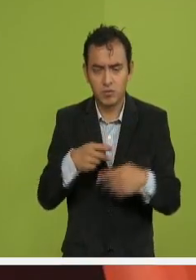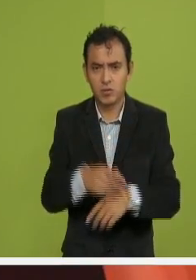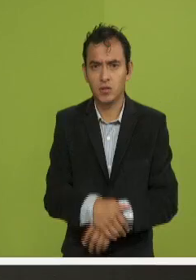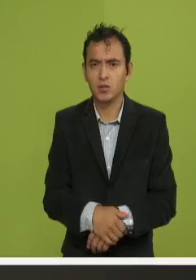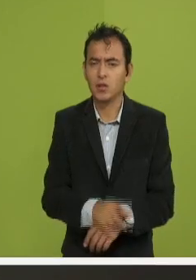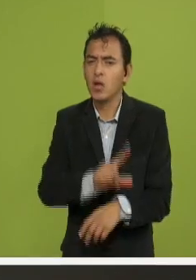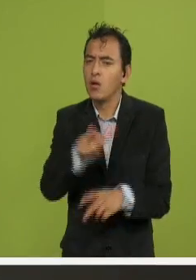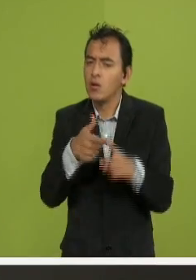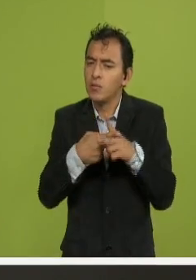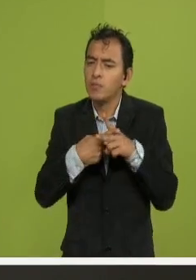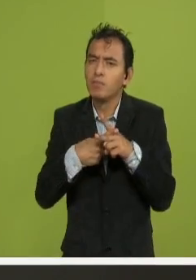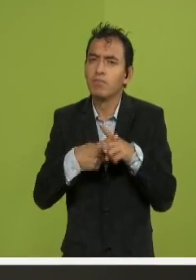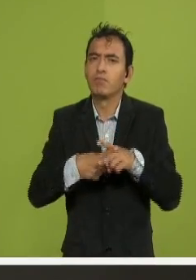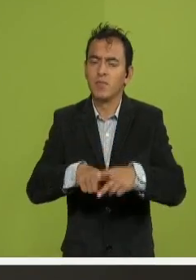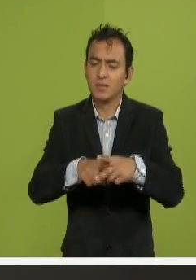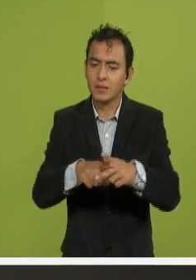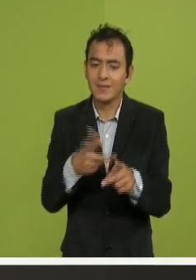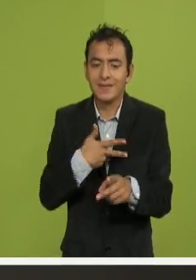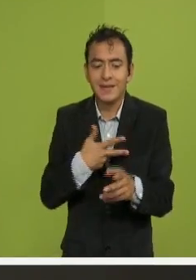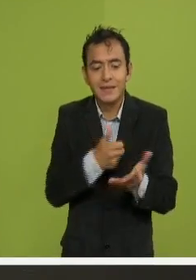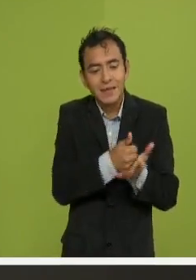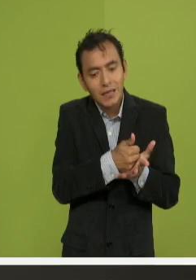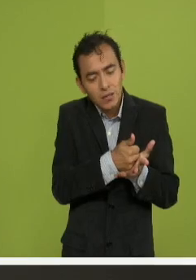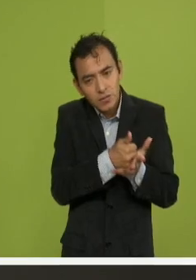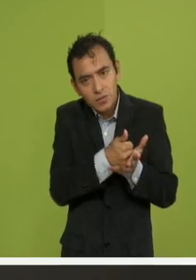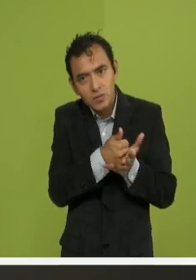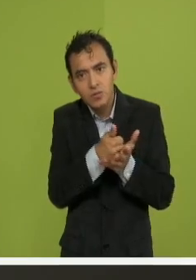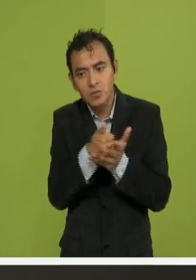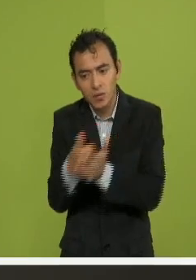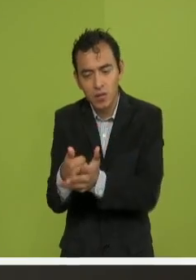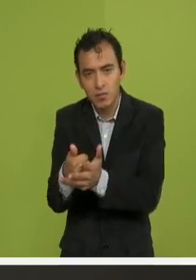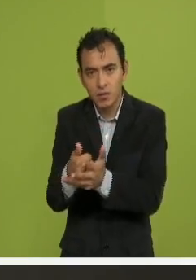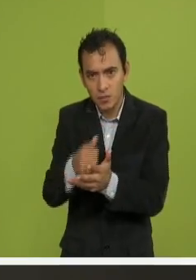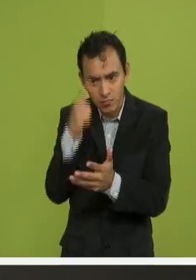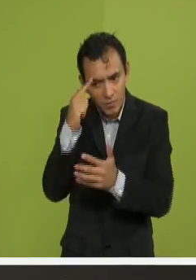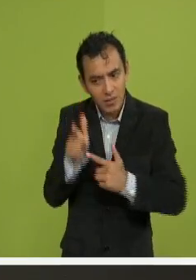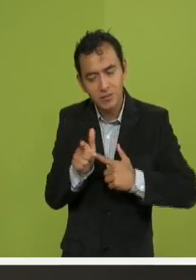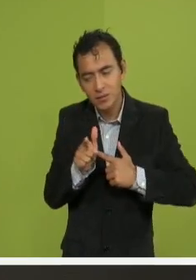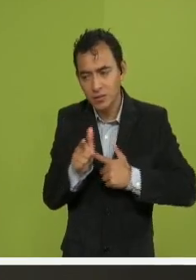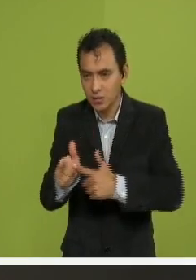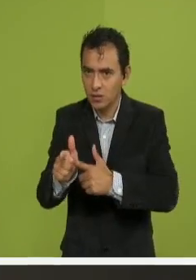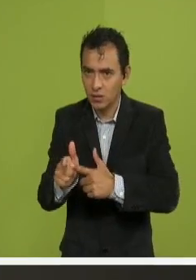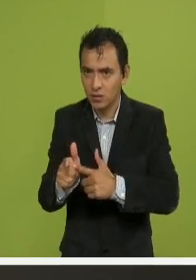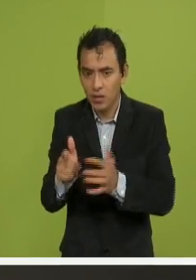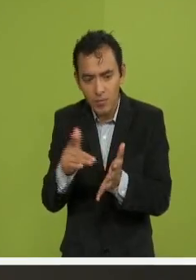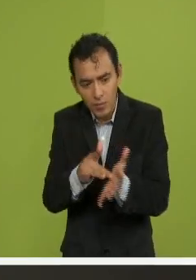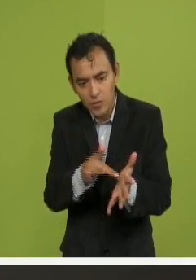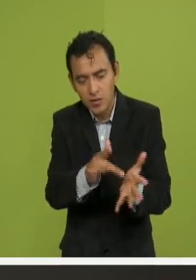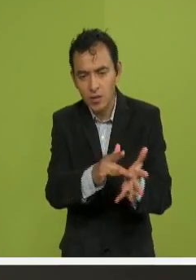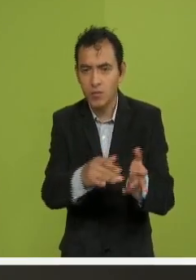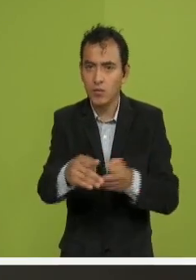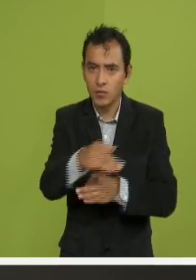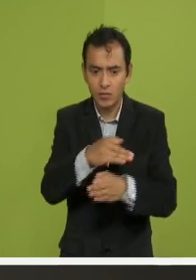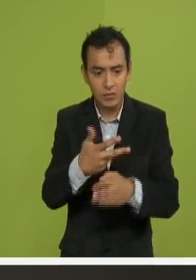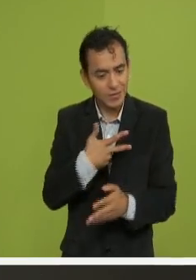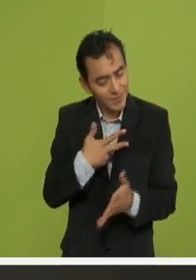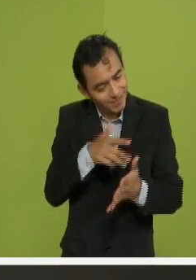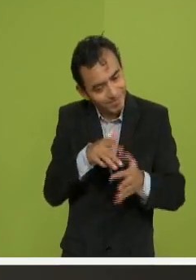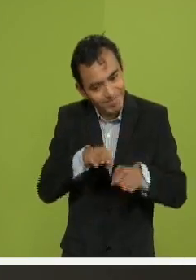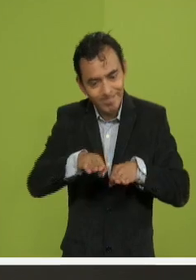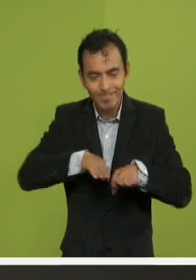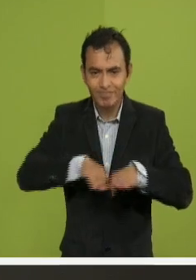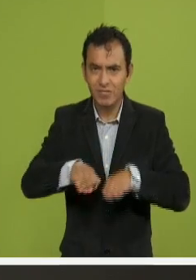ahí empieza esto de, tienes que ayudarme para seguir manteniendo la familia, tienes que trabajar. Las